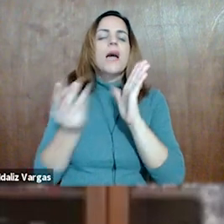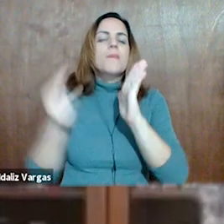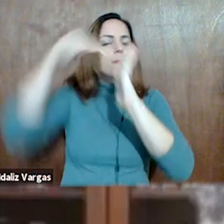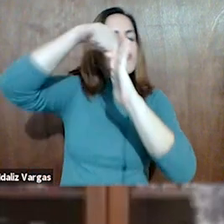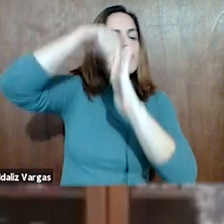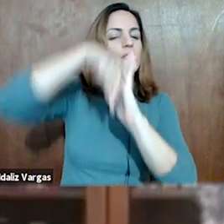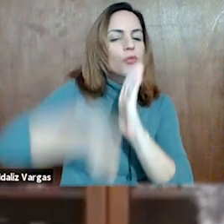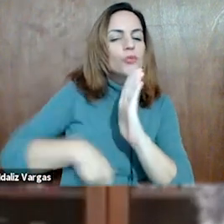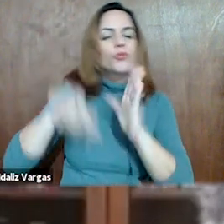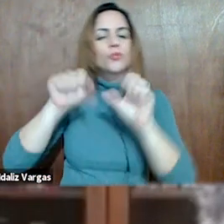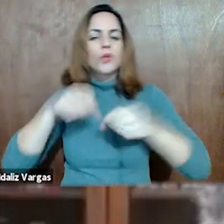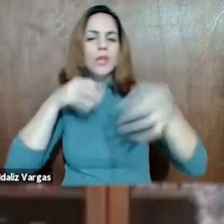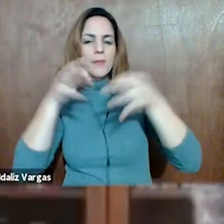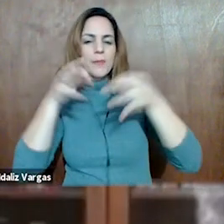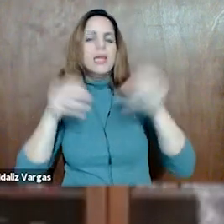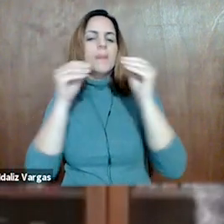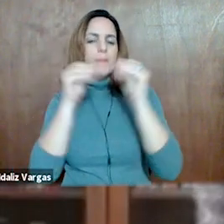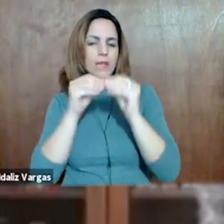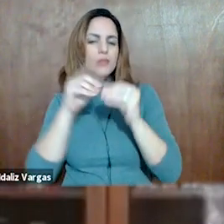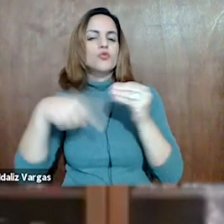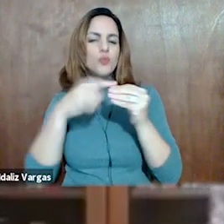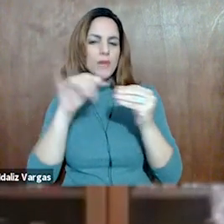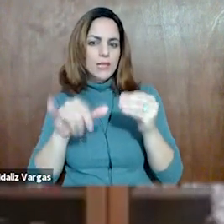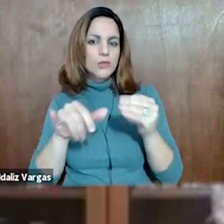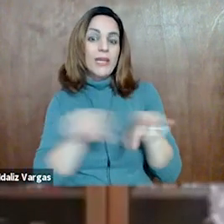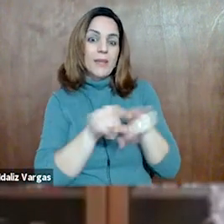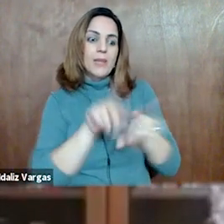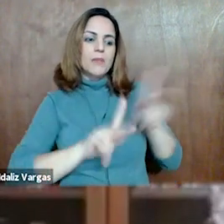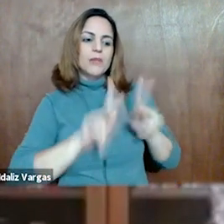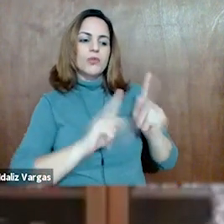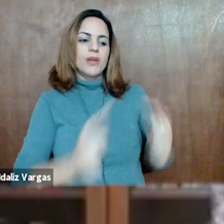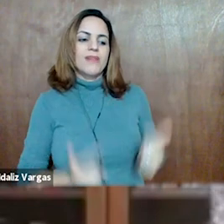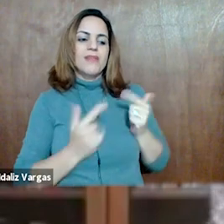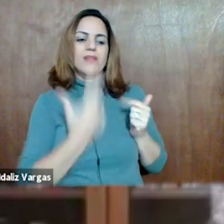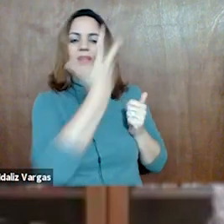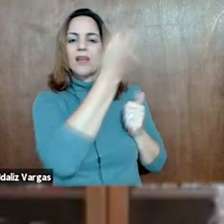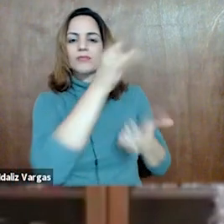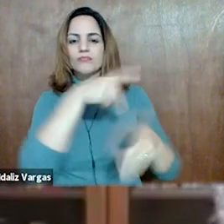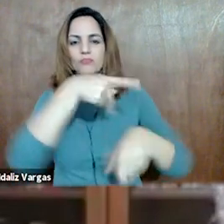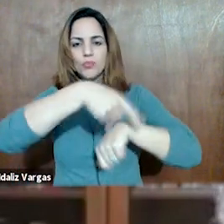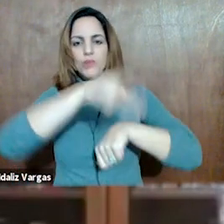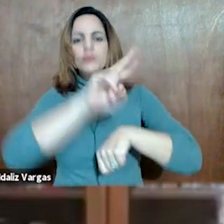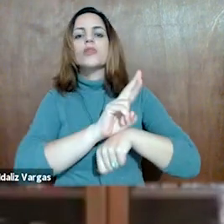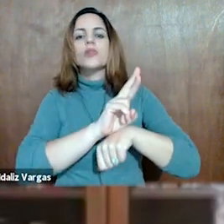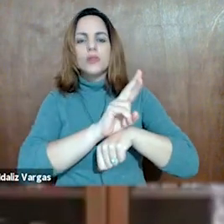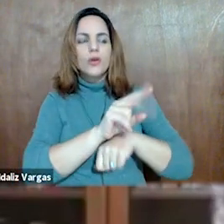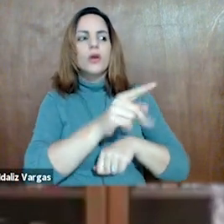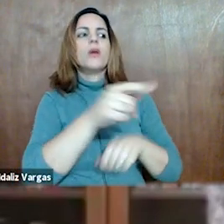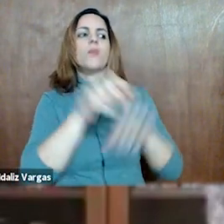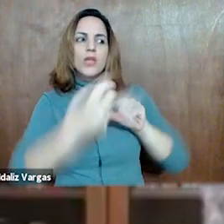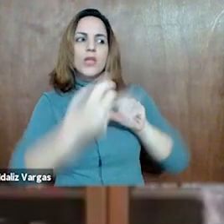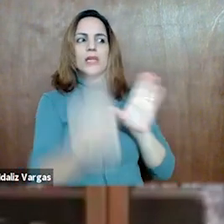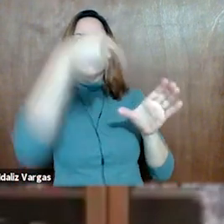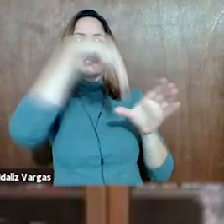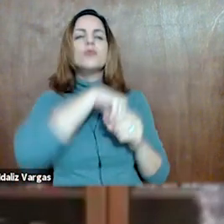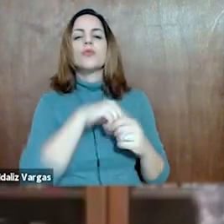participación adecuada de todo el mundo de la diáspora y de la comunidad puertorriqueña en grande e inclusiva en todo sentido.